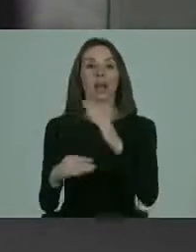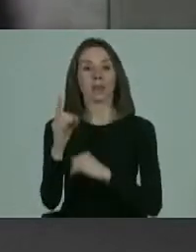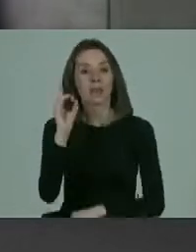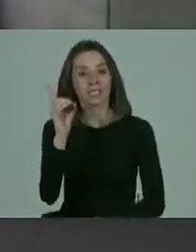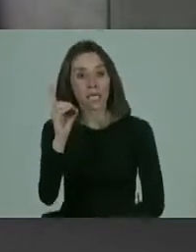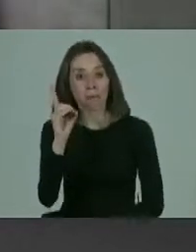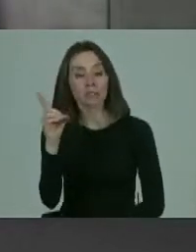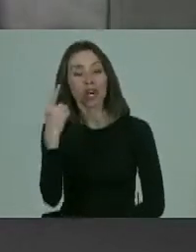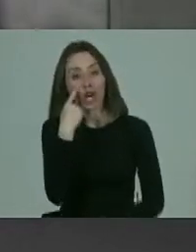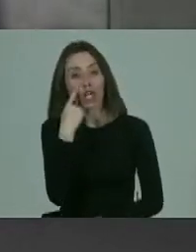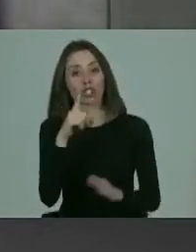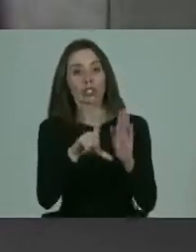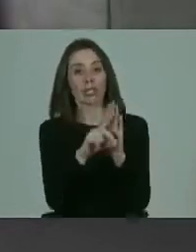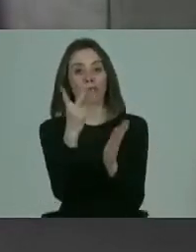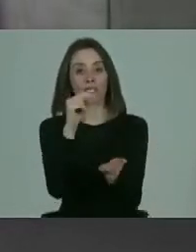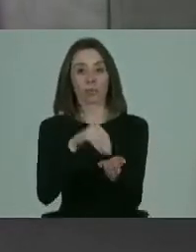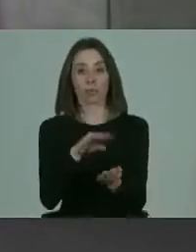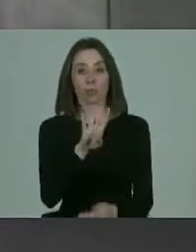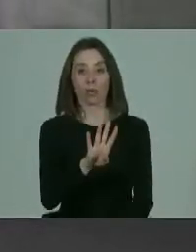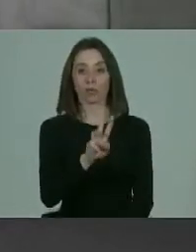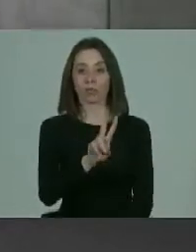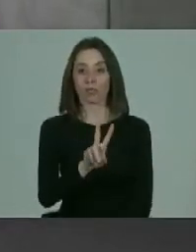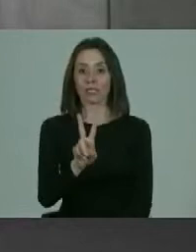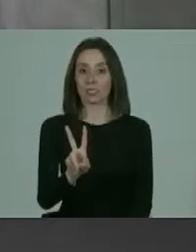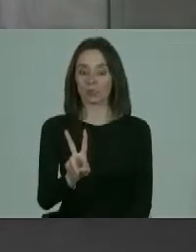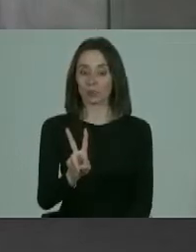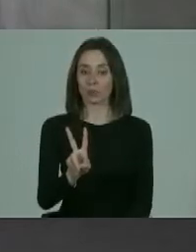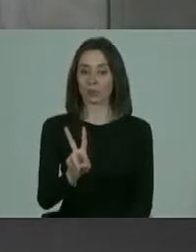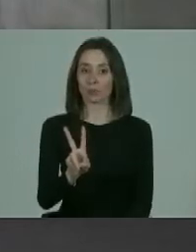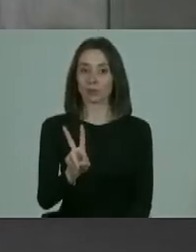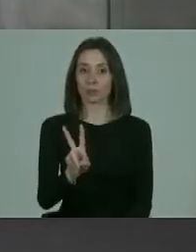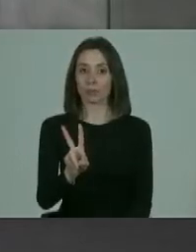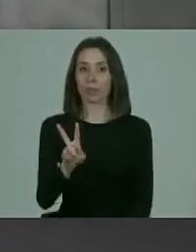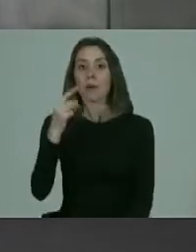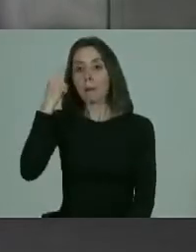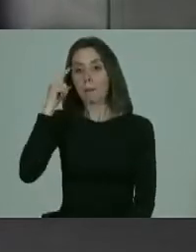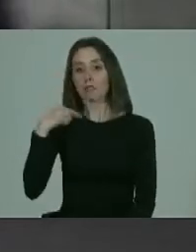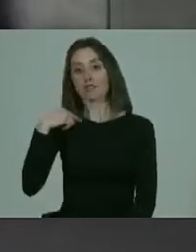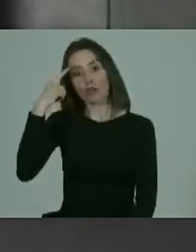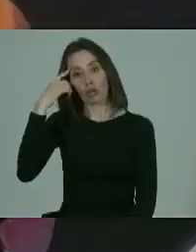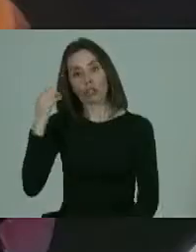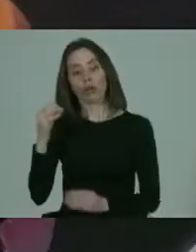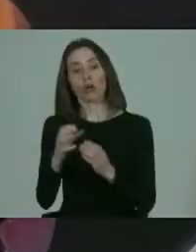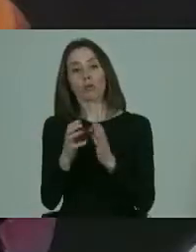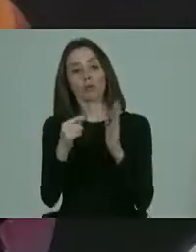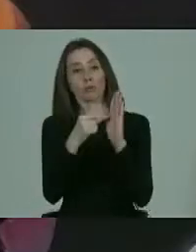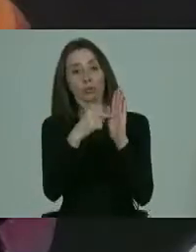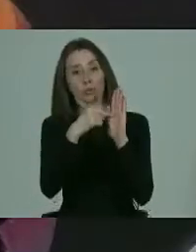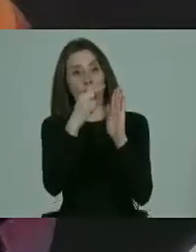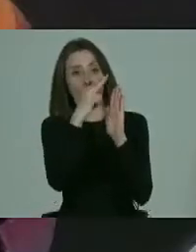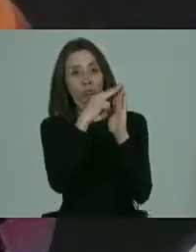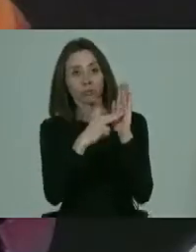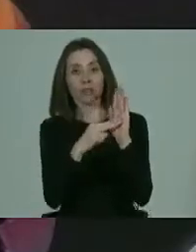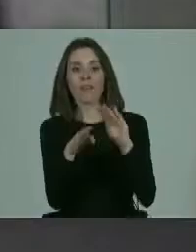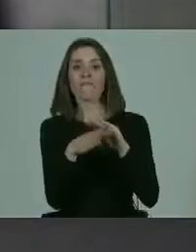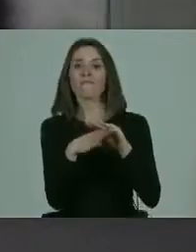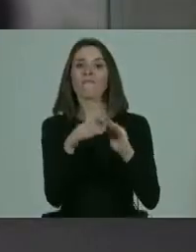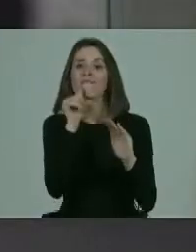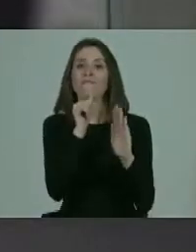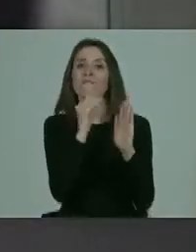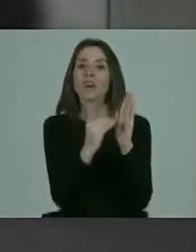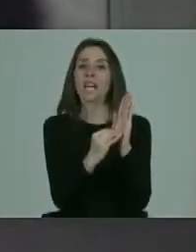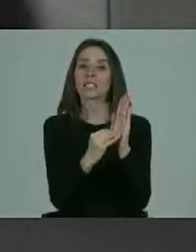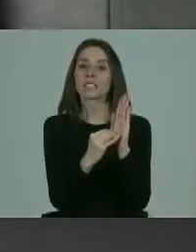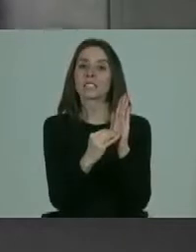por supuesto la ley 20.422 y sin embargo creo que hay muchos vacíos referente a la